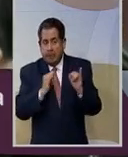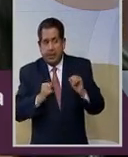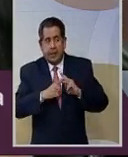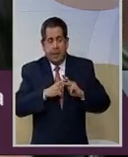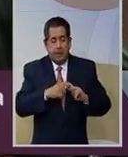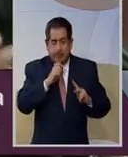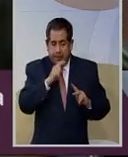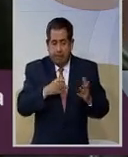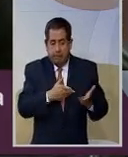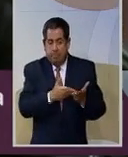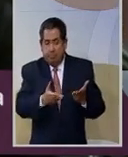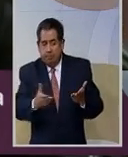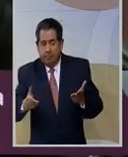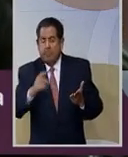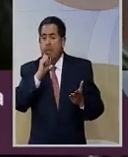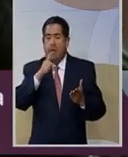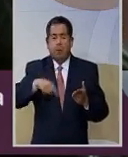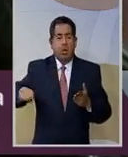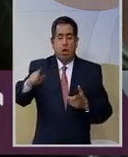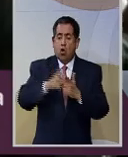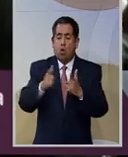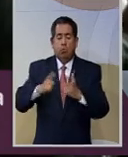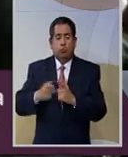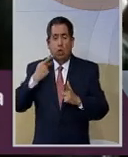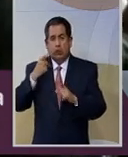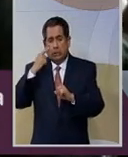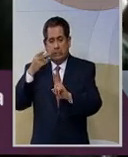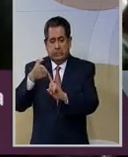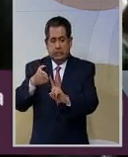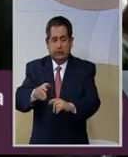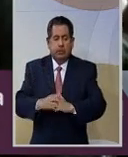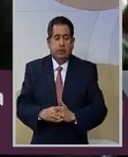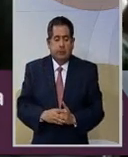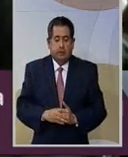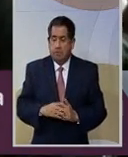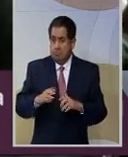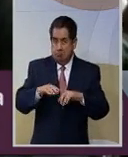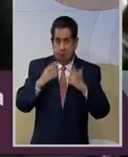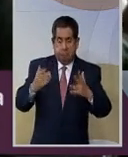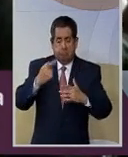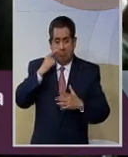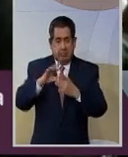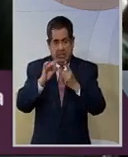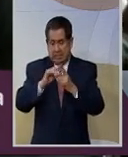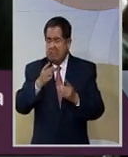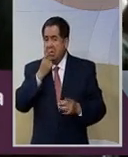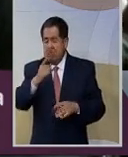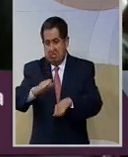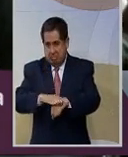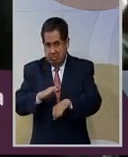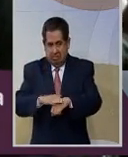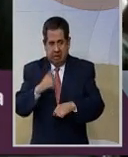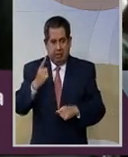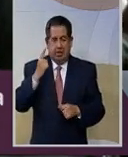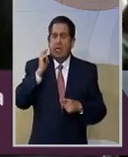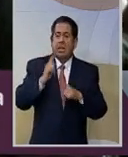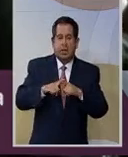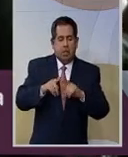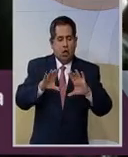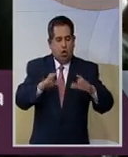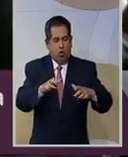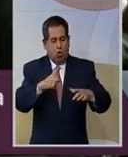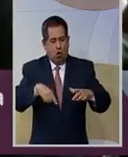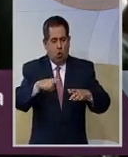después entre los partidos políticos, ¿no? En el caso de los partidos políticos sí se exigió que se cumpliera con